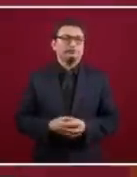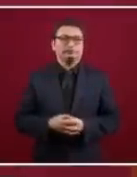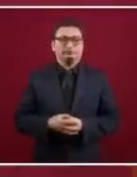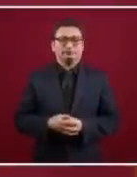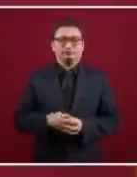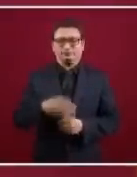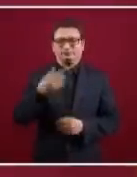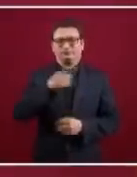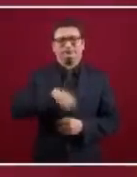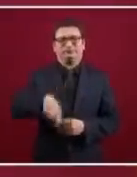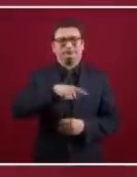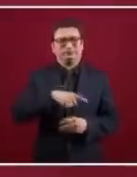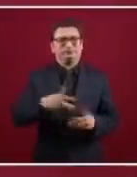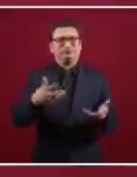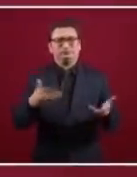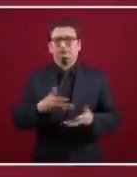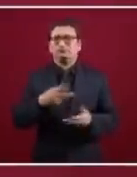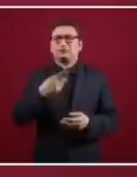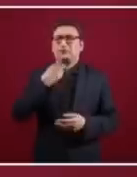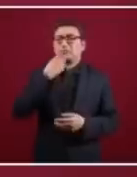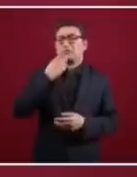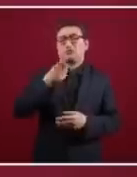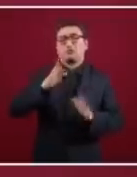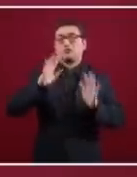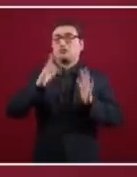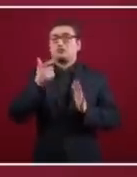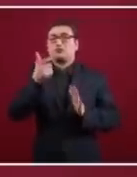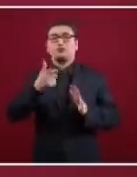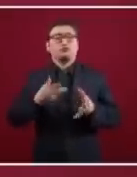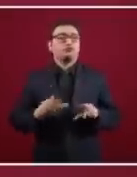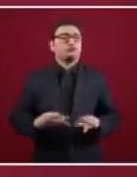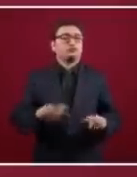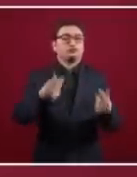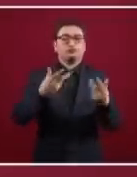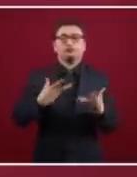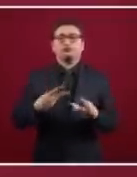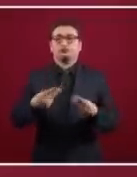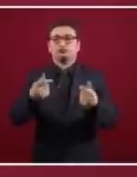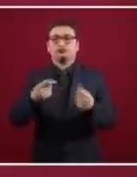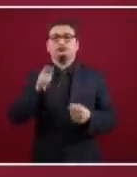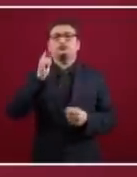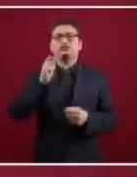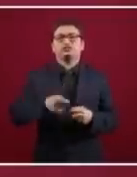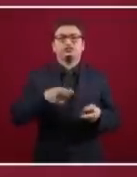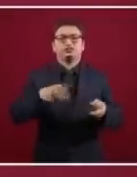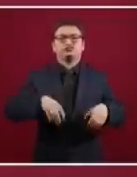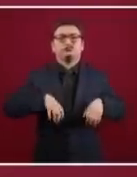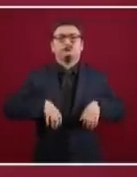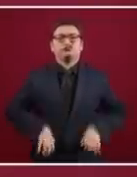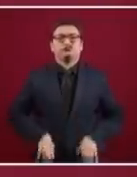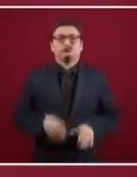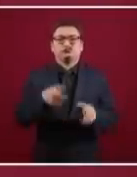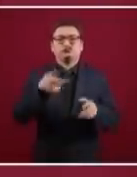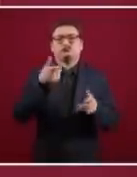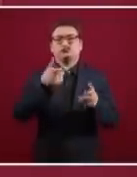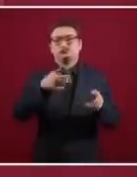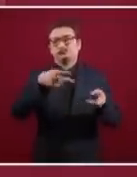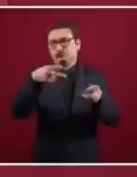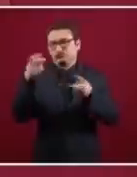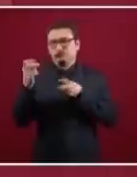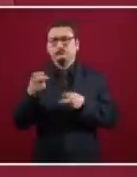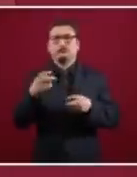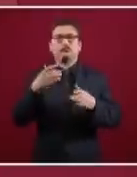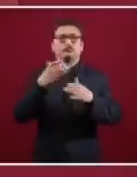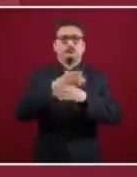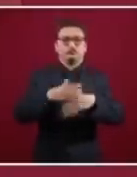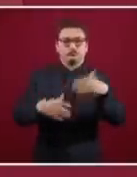justificar el saqueo el robo de bienes